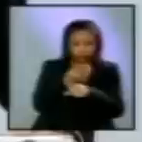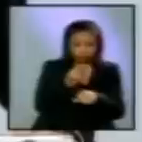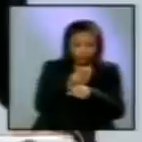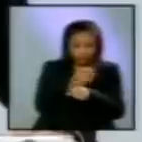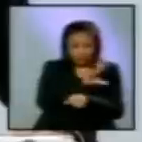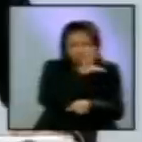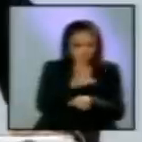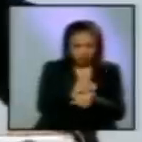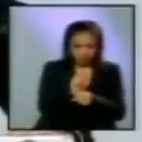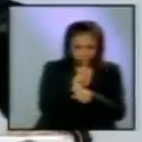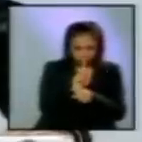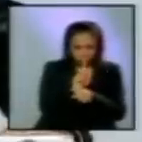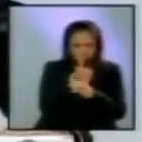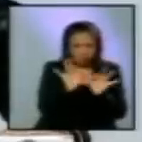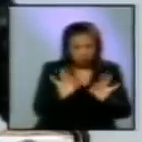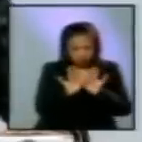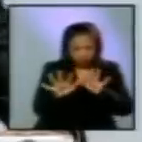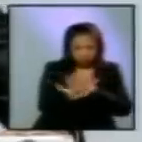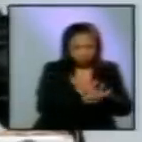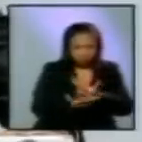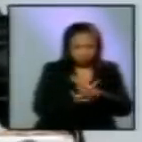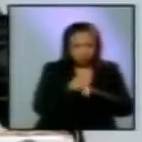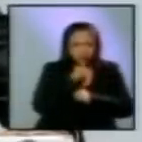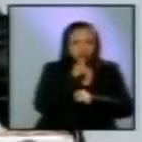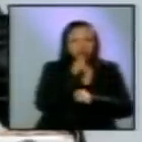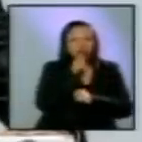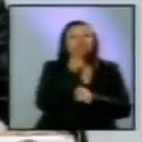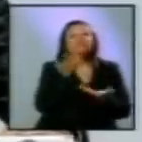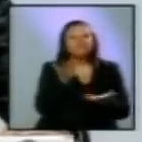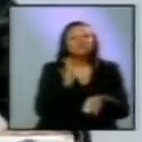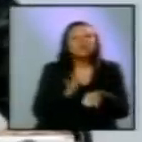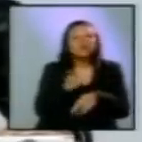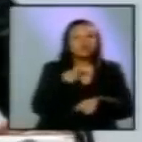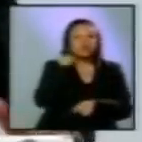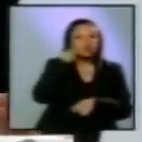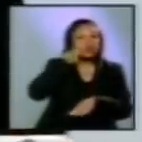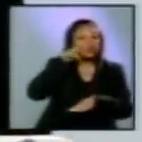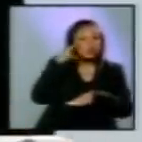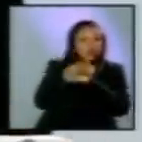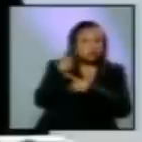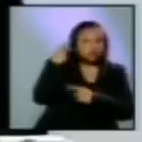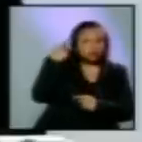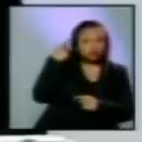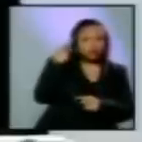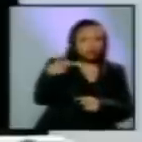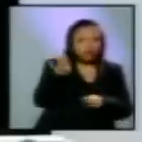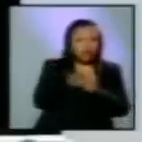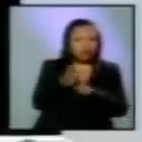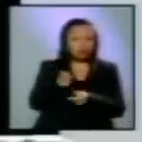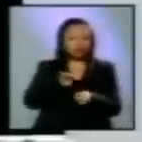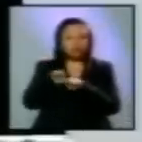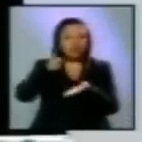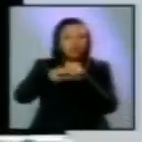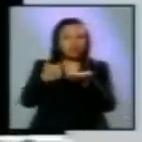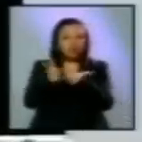concretaron, cuando en buena medida eran parte de su responsabilidad como dirigente de la fracción panista dentro de la